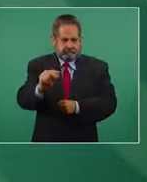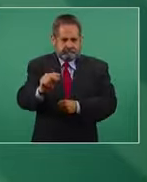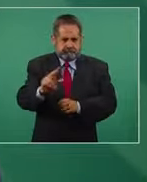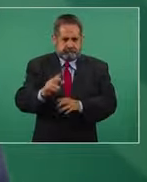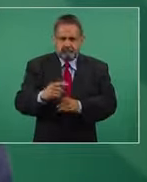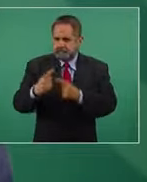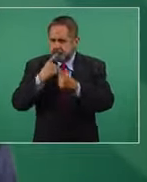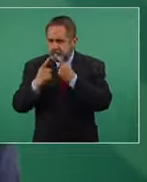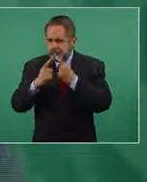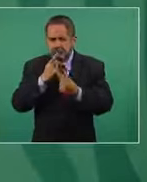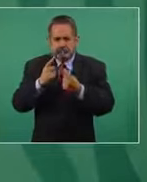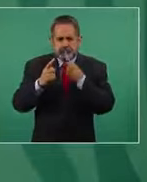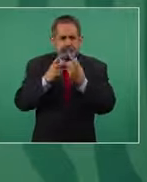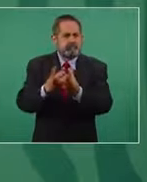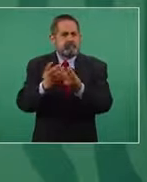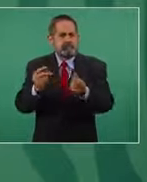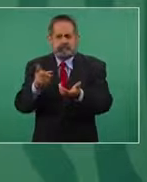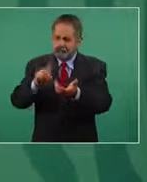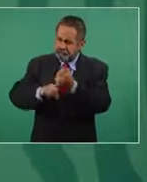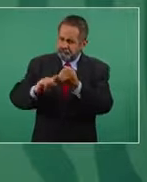resolviendo el problema de fondo,